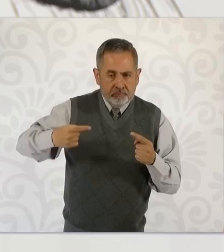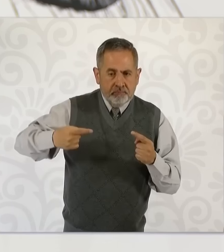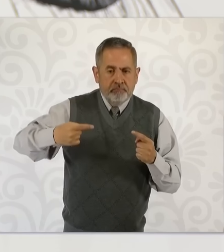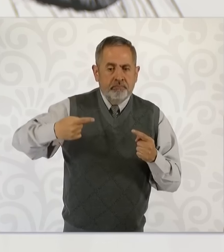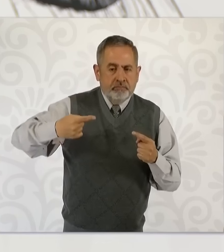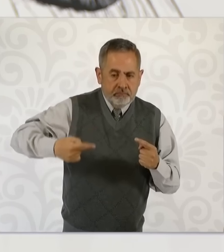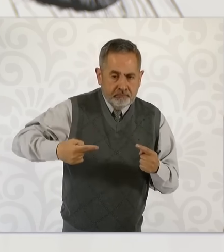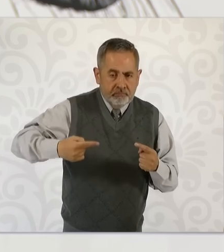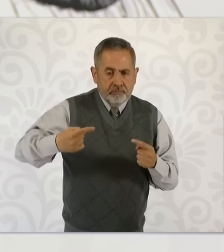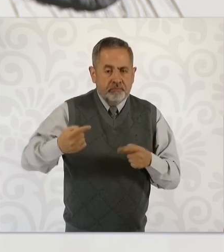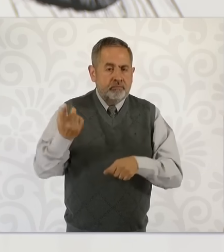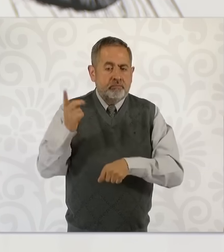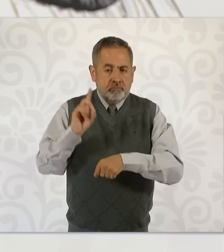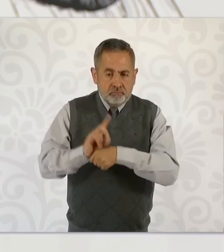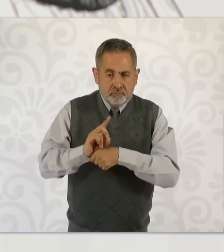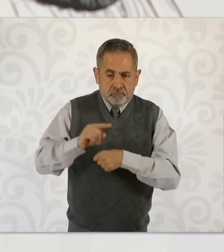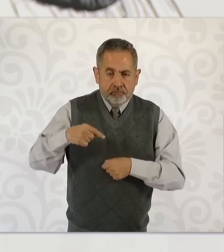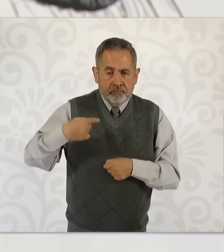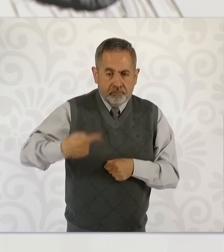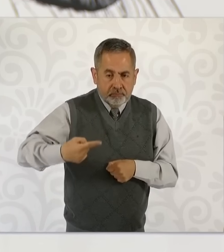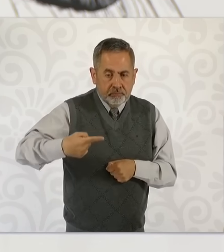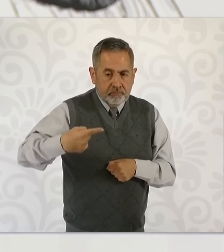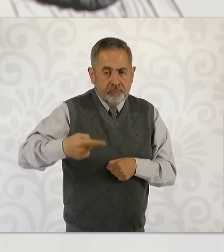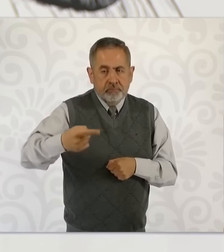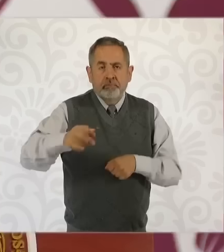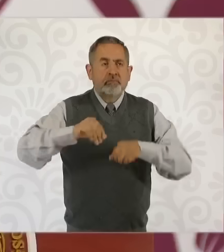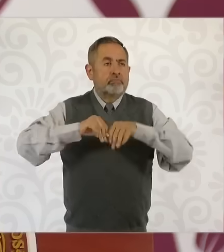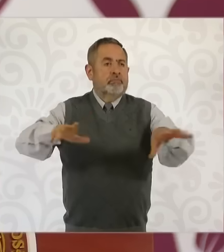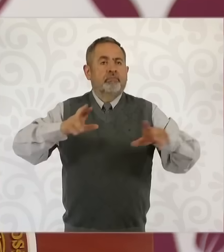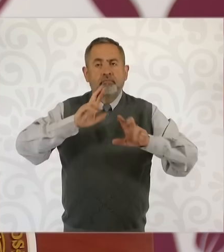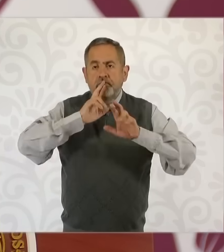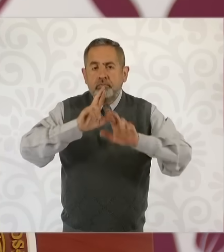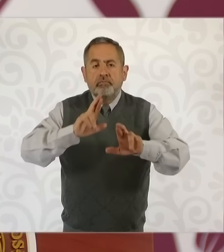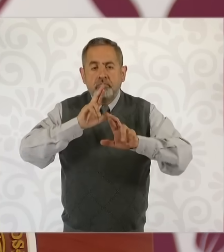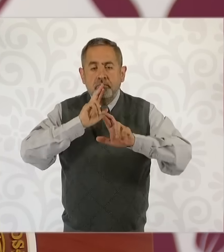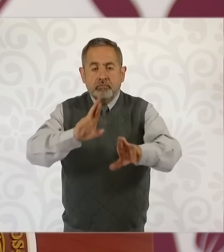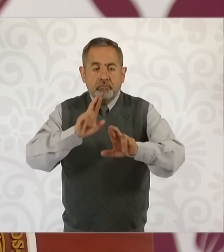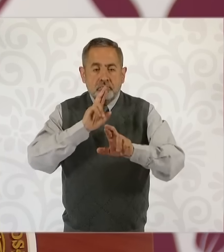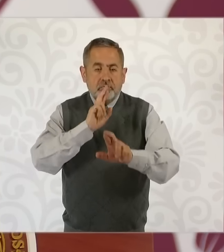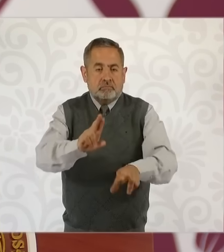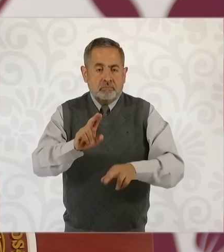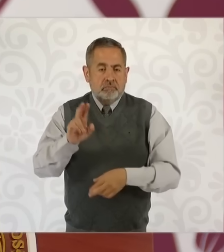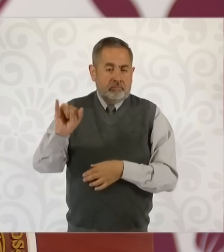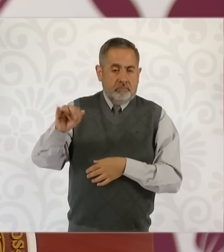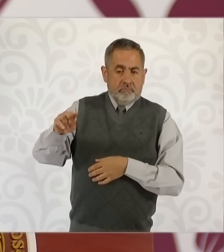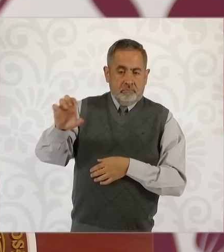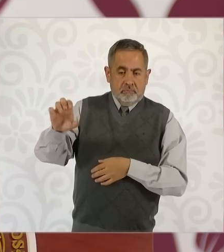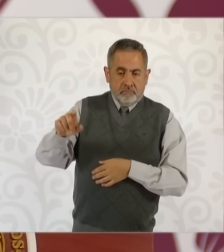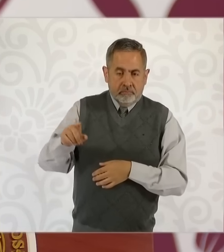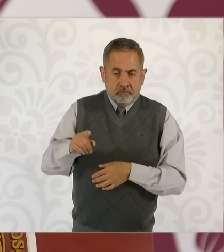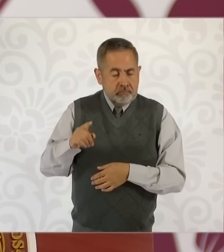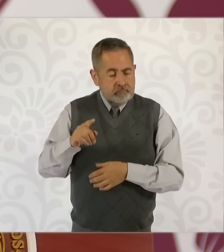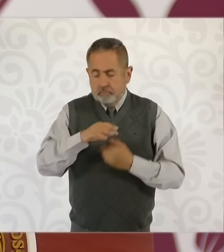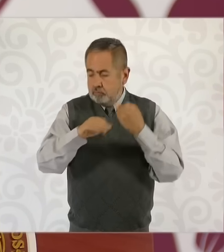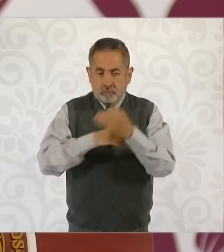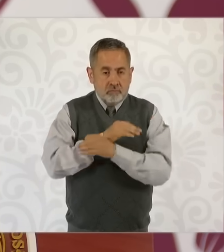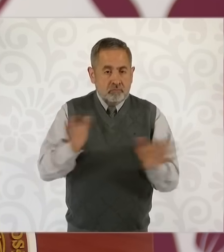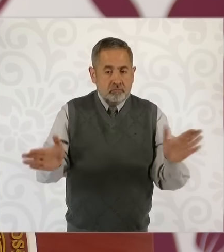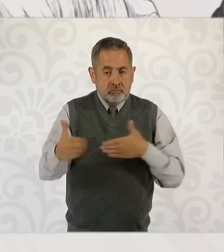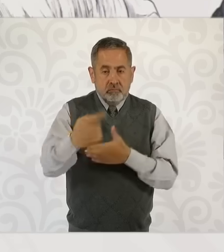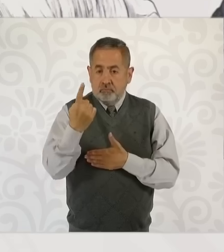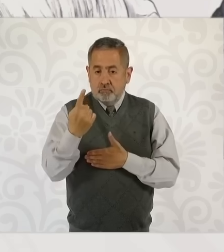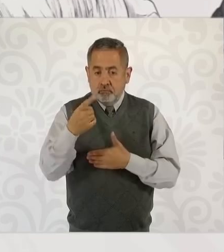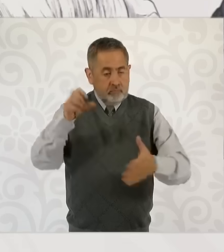dando distintos resultados. Es lo que ha informado el INE. Y todo se hace en una urna.